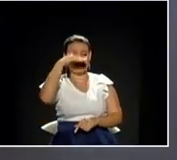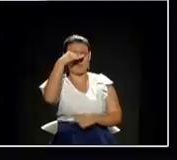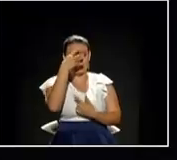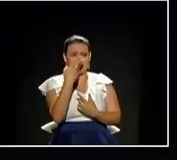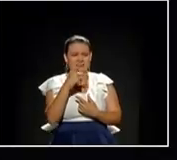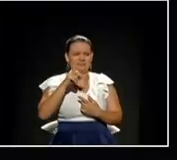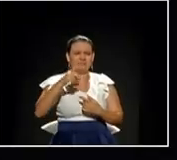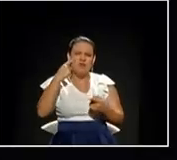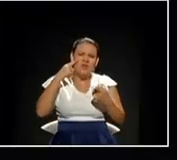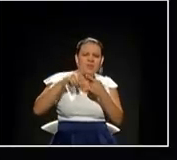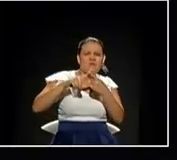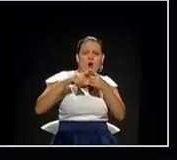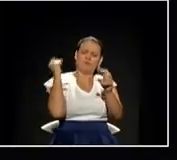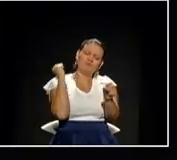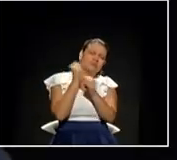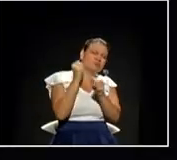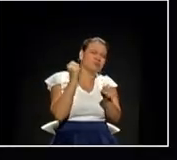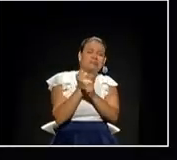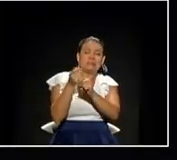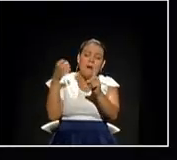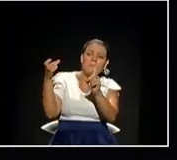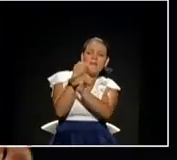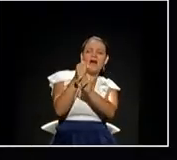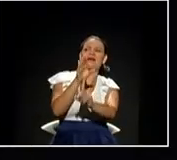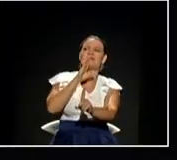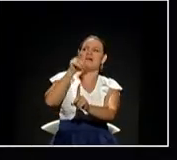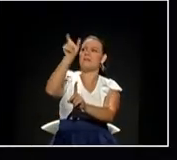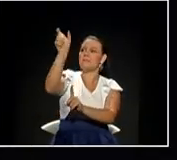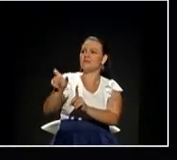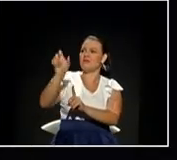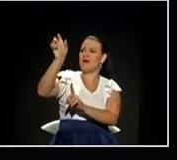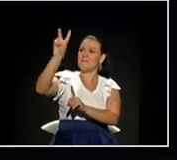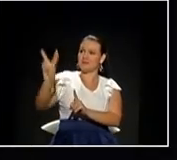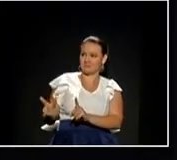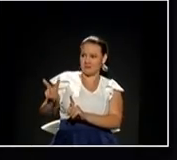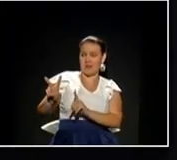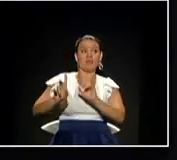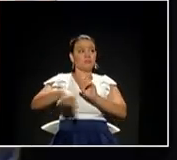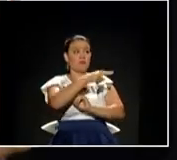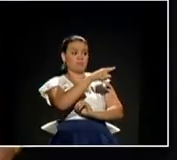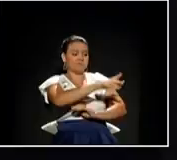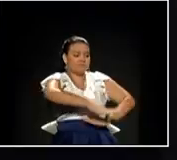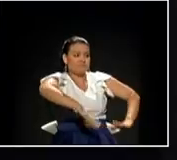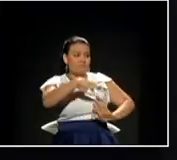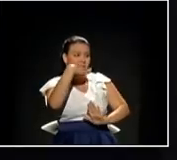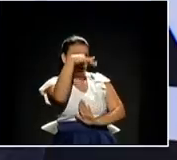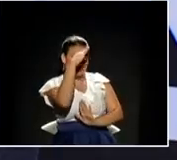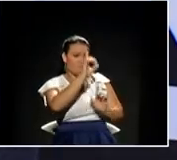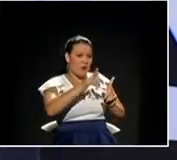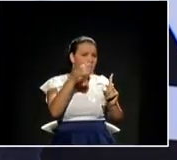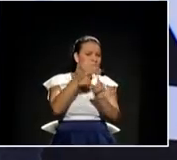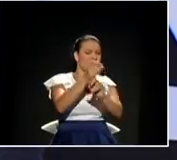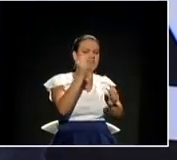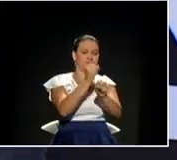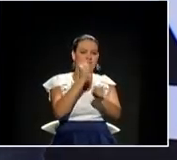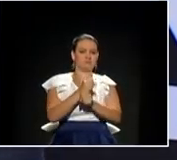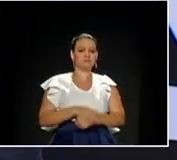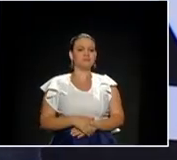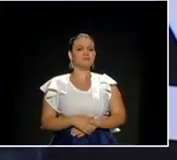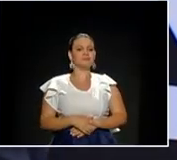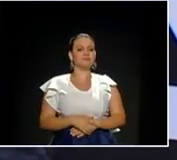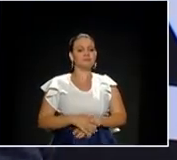de los venezolanos sino por el empleo las personas de medellín y para eso lo que voy a hacer y lo hago repito para